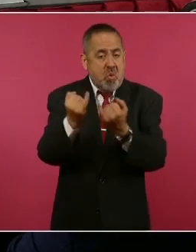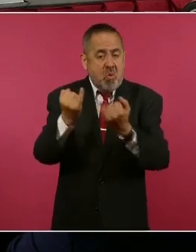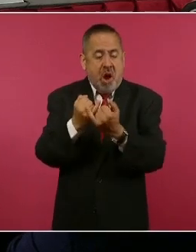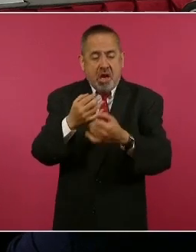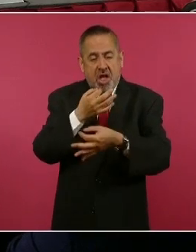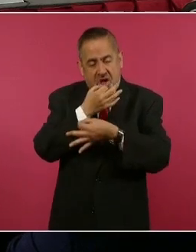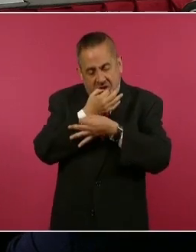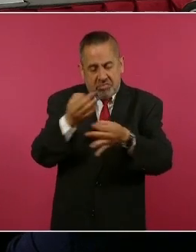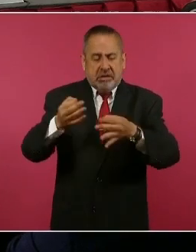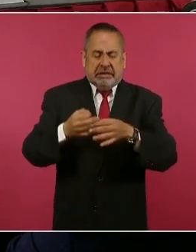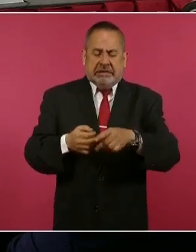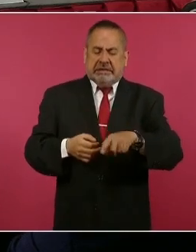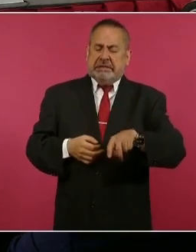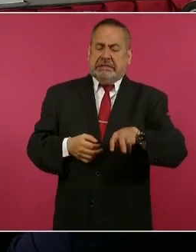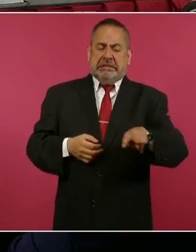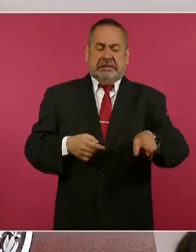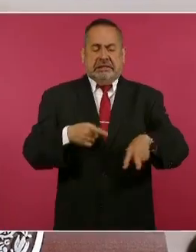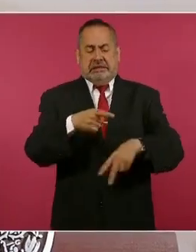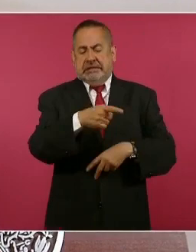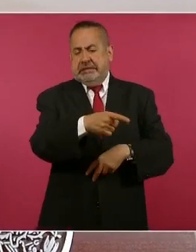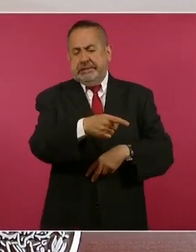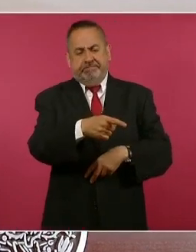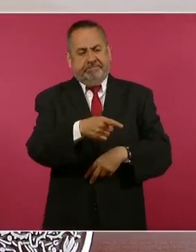expresó su